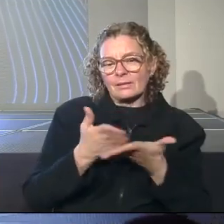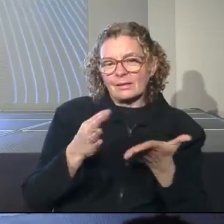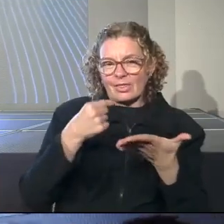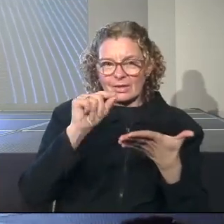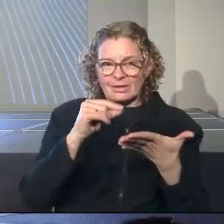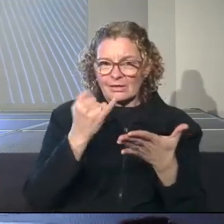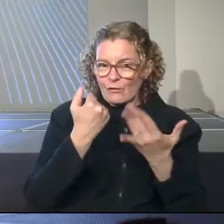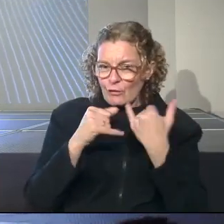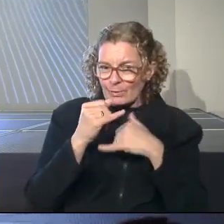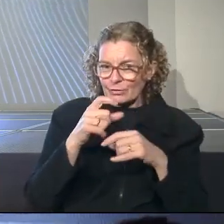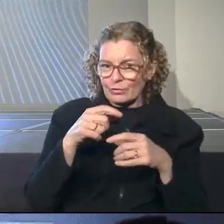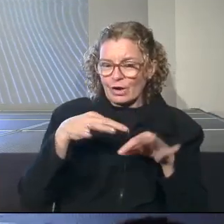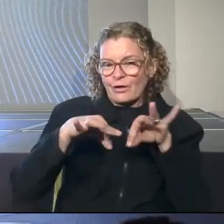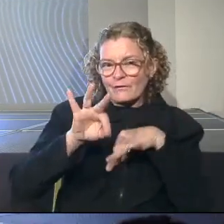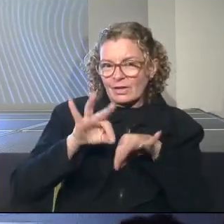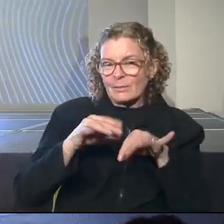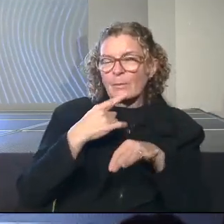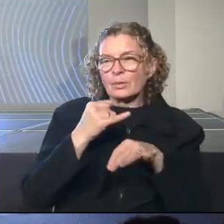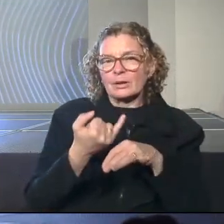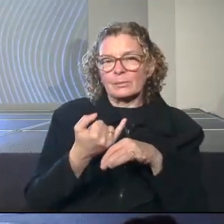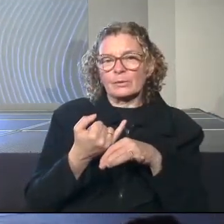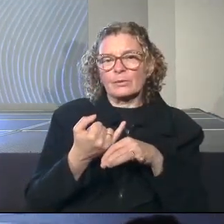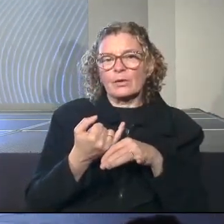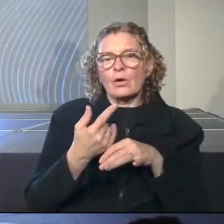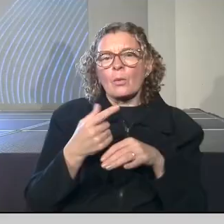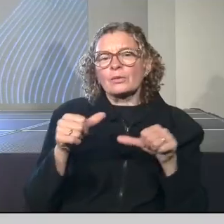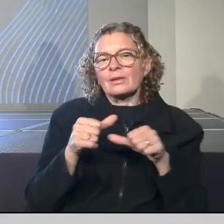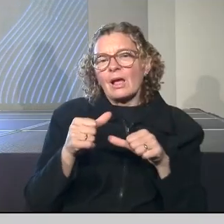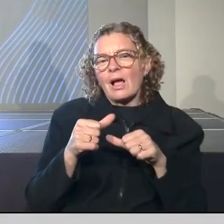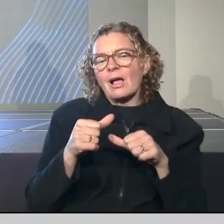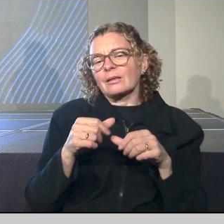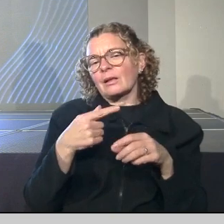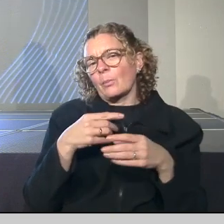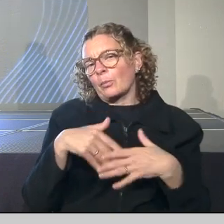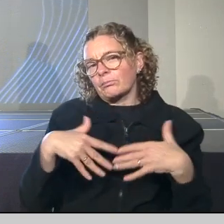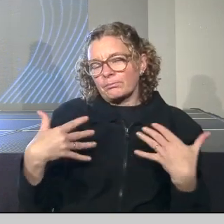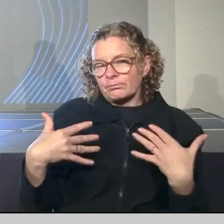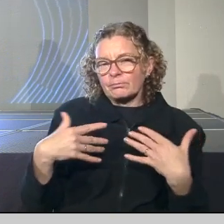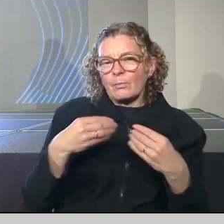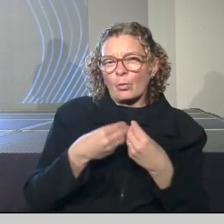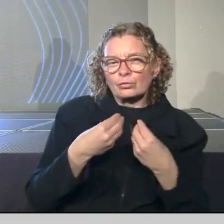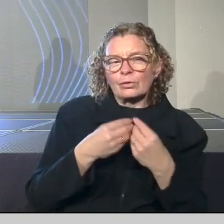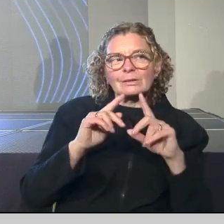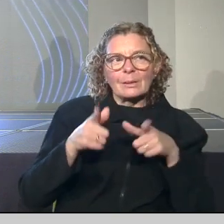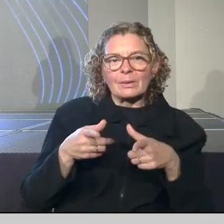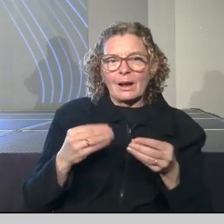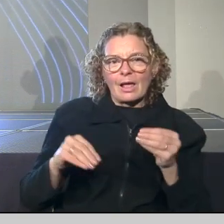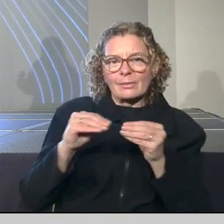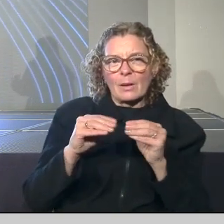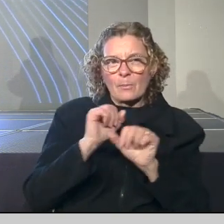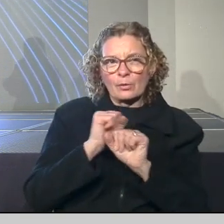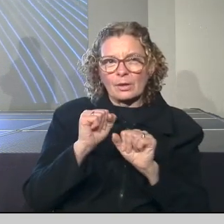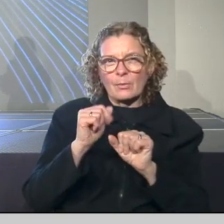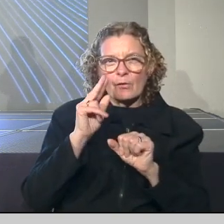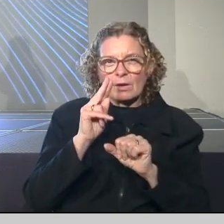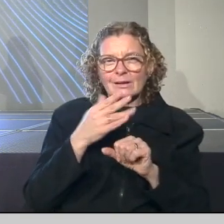detalle informativo del producto, como formas de uso, funcionalidades. Y además podemos destacar